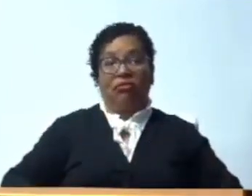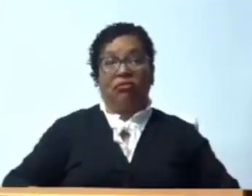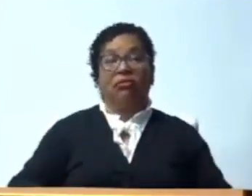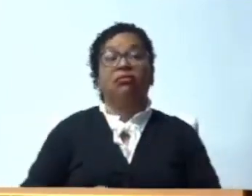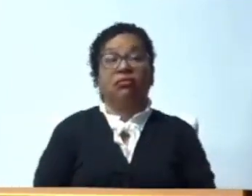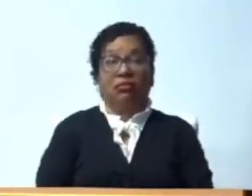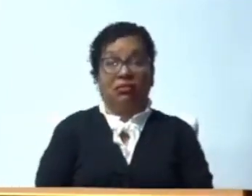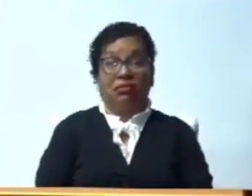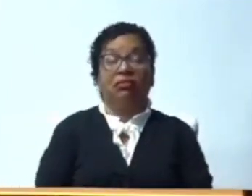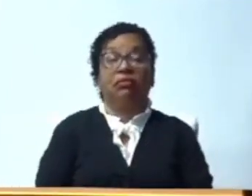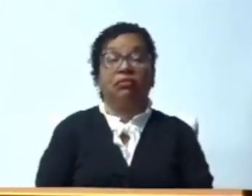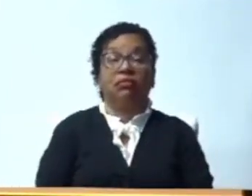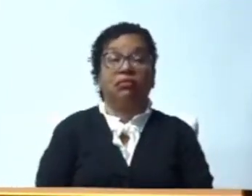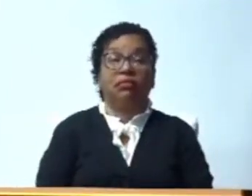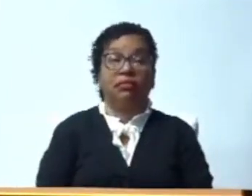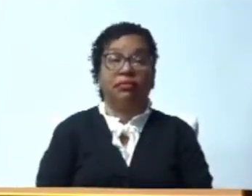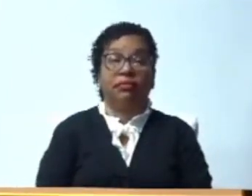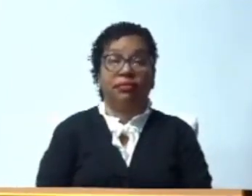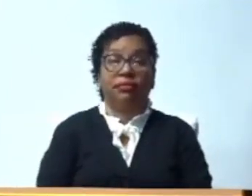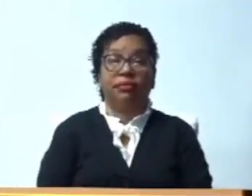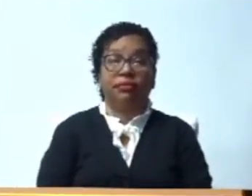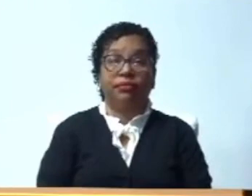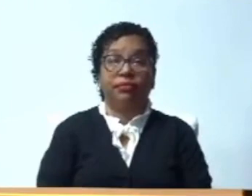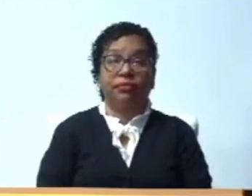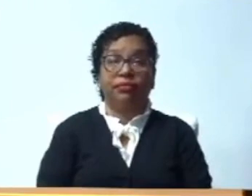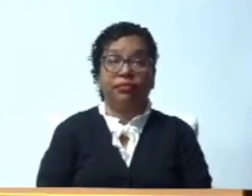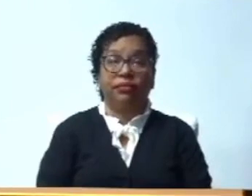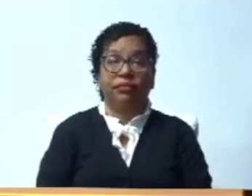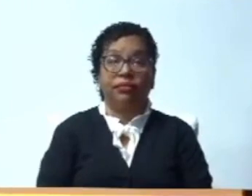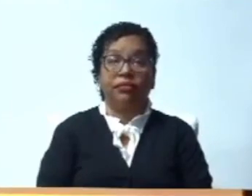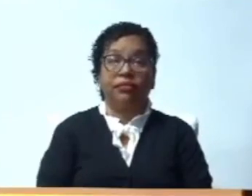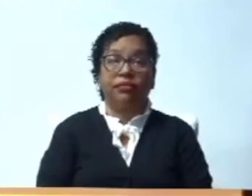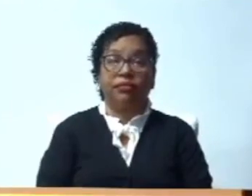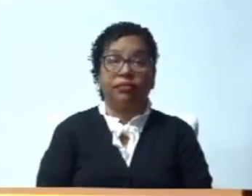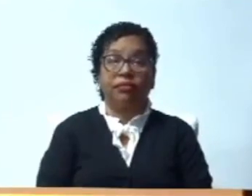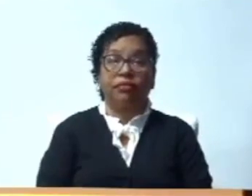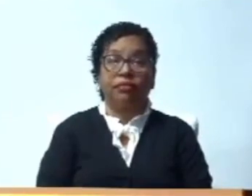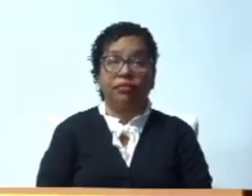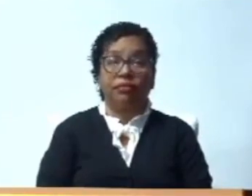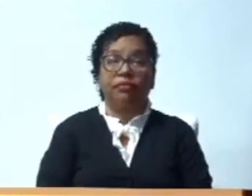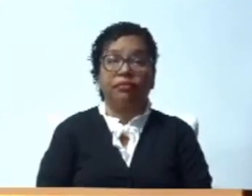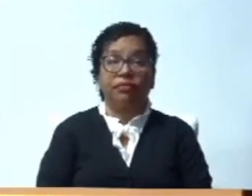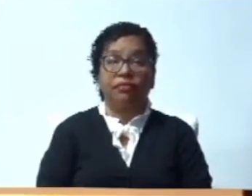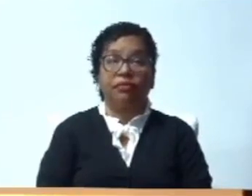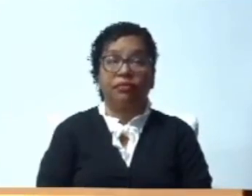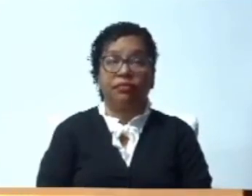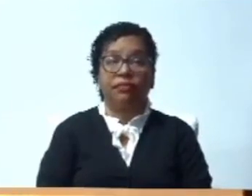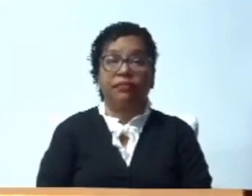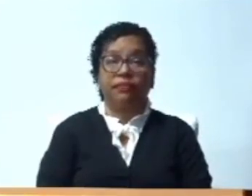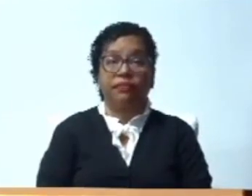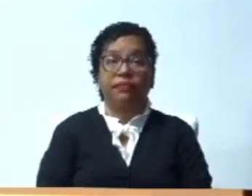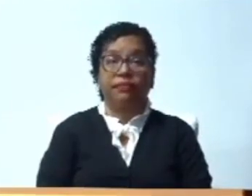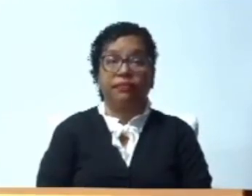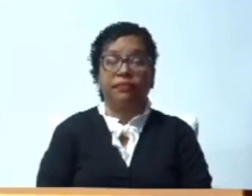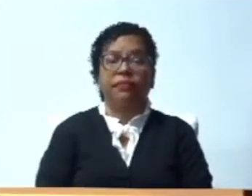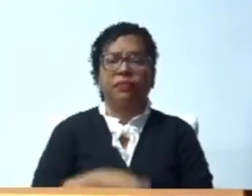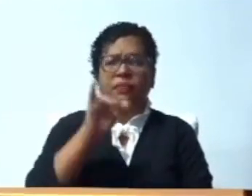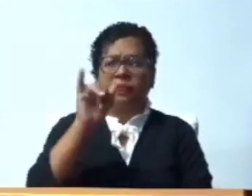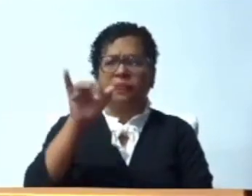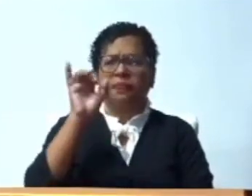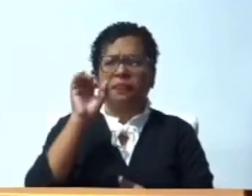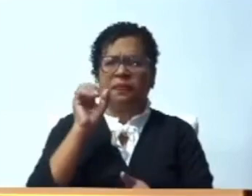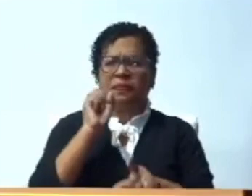de manera efectiva esta situación creada por el gobierno de Luis abinader